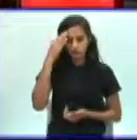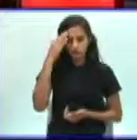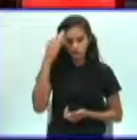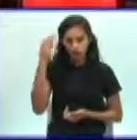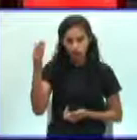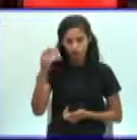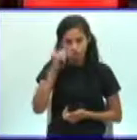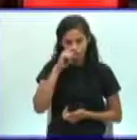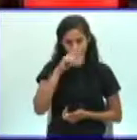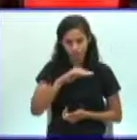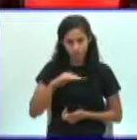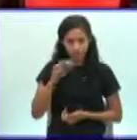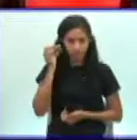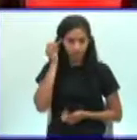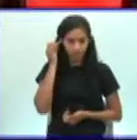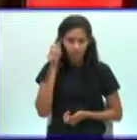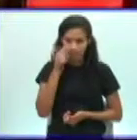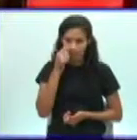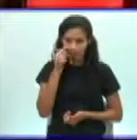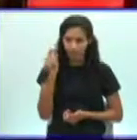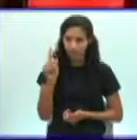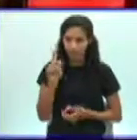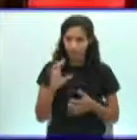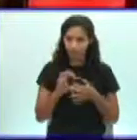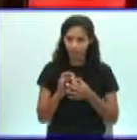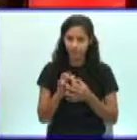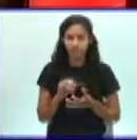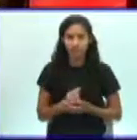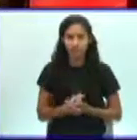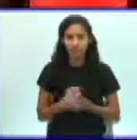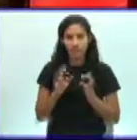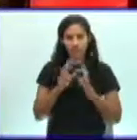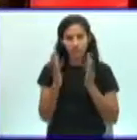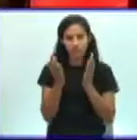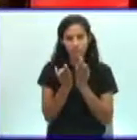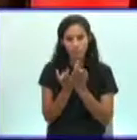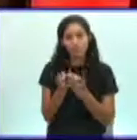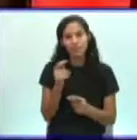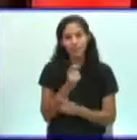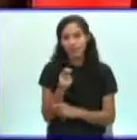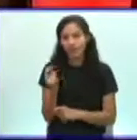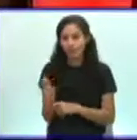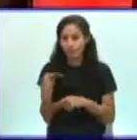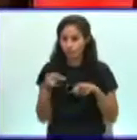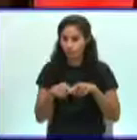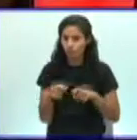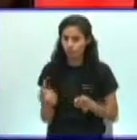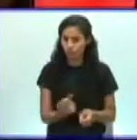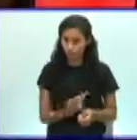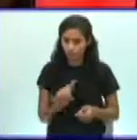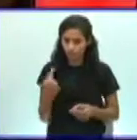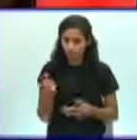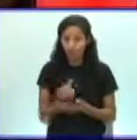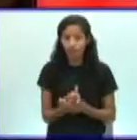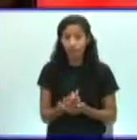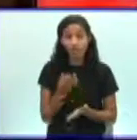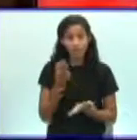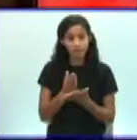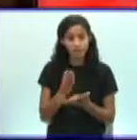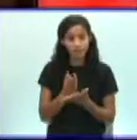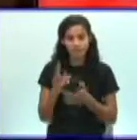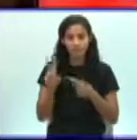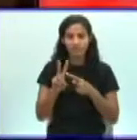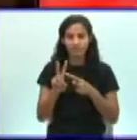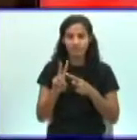mis niñas y mis niños de primer grado, familiares y docentes que me acompañan durante la